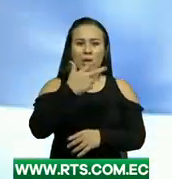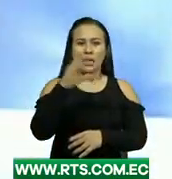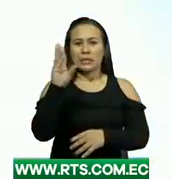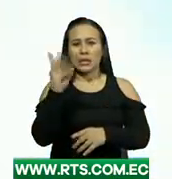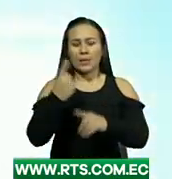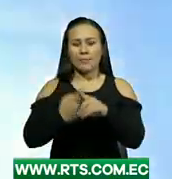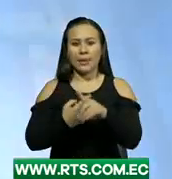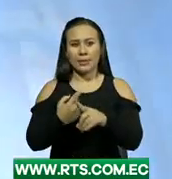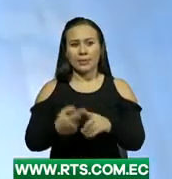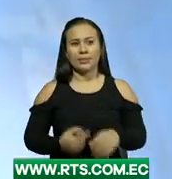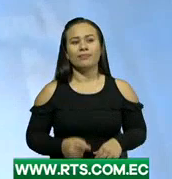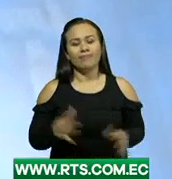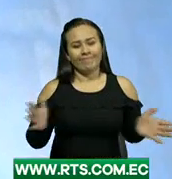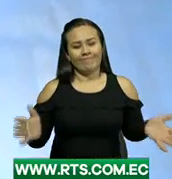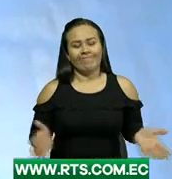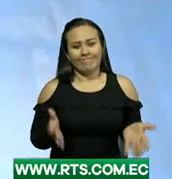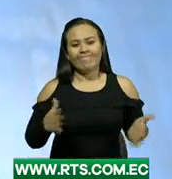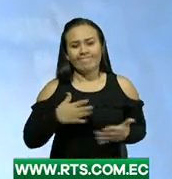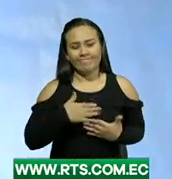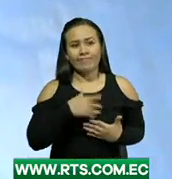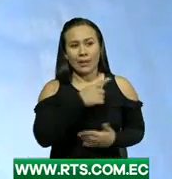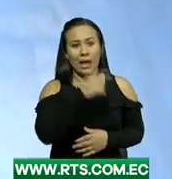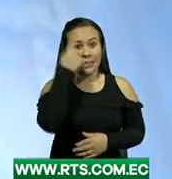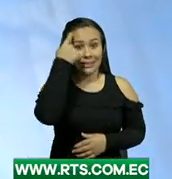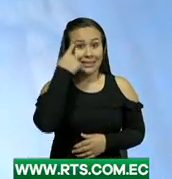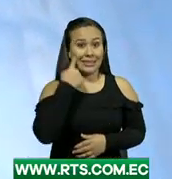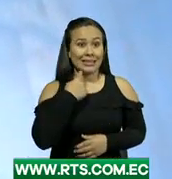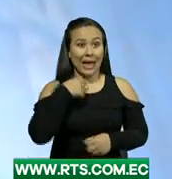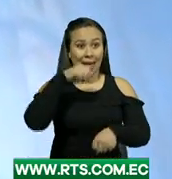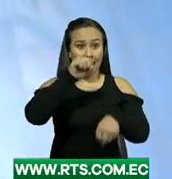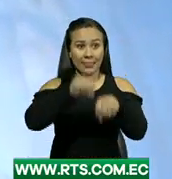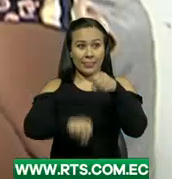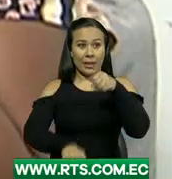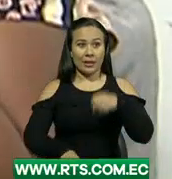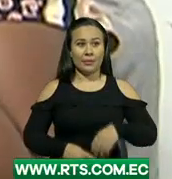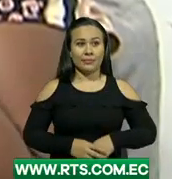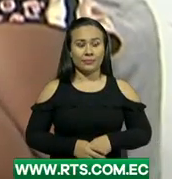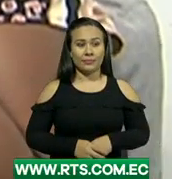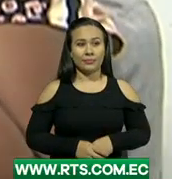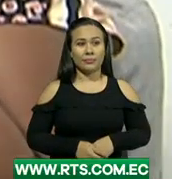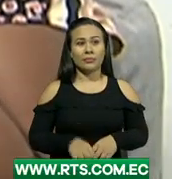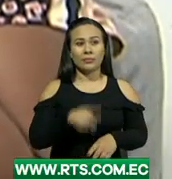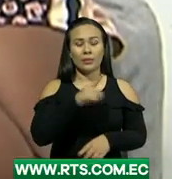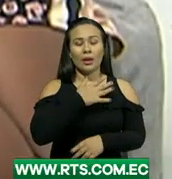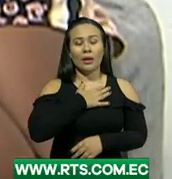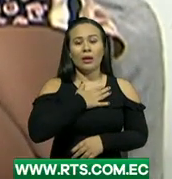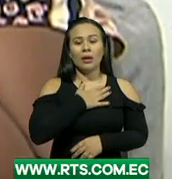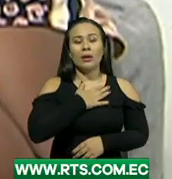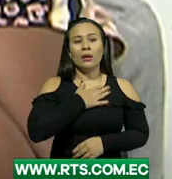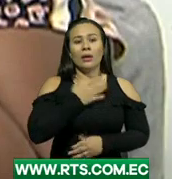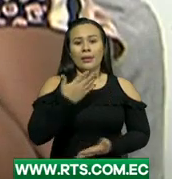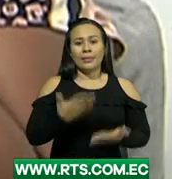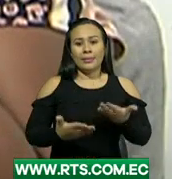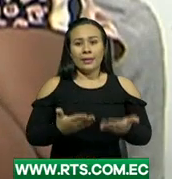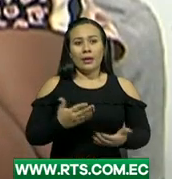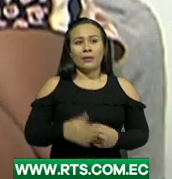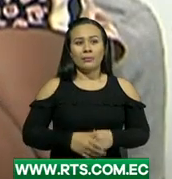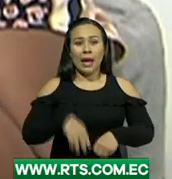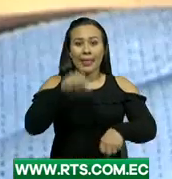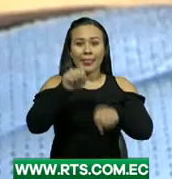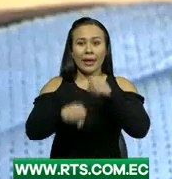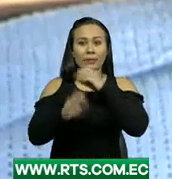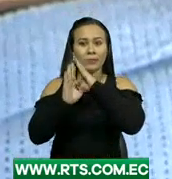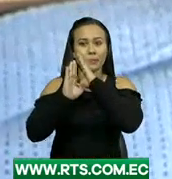seis meses lo alentador del caso es que las heridas no fueron muy profundas por lo cual evitó una posible parálisis e